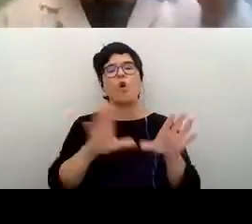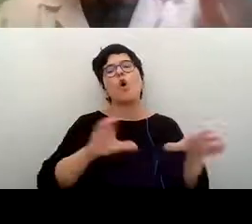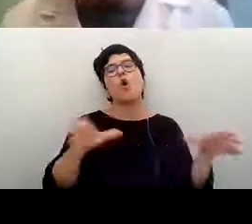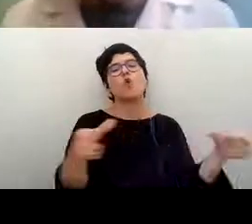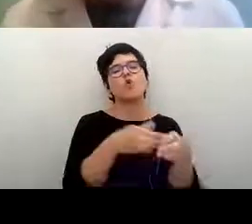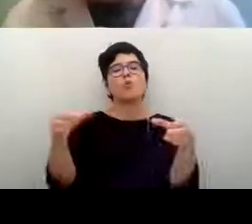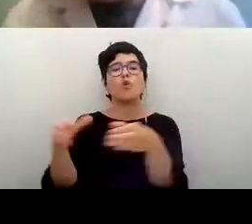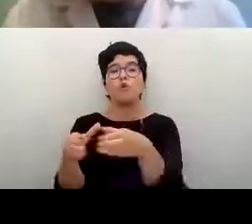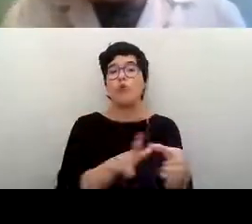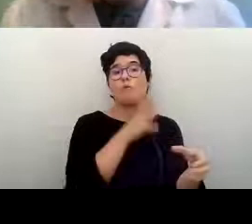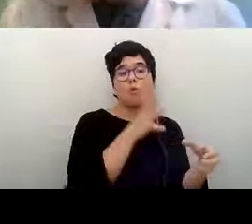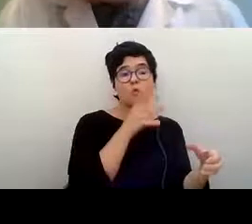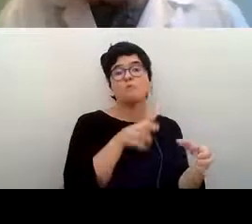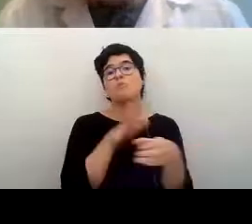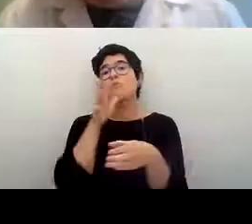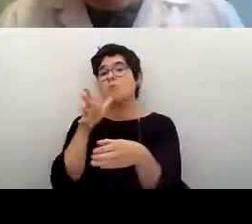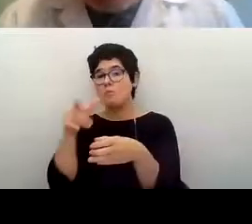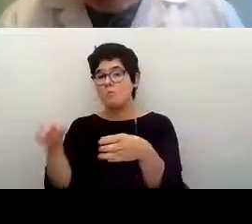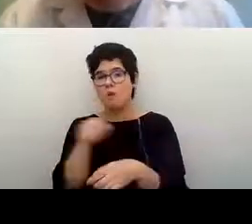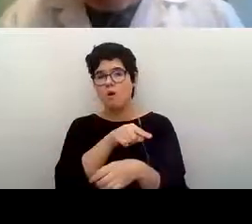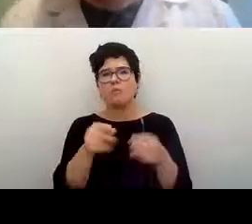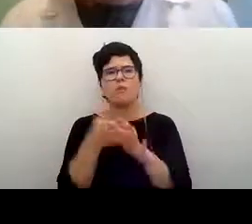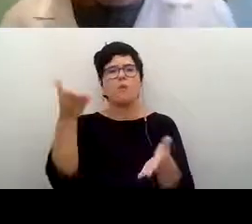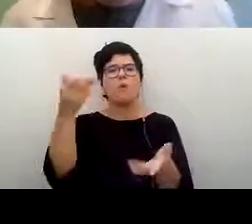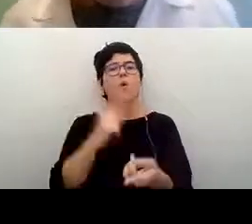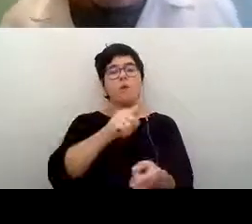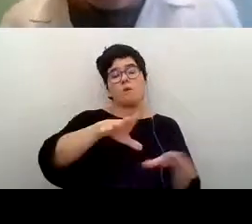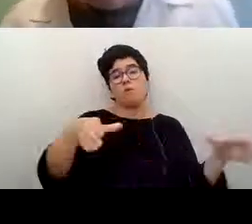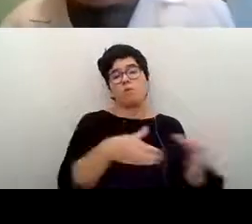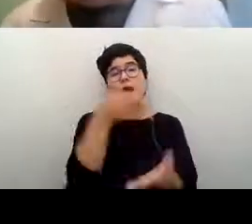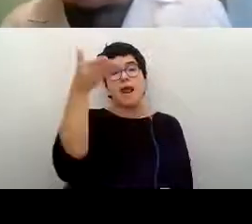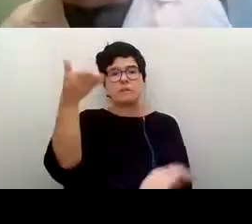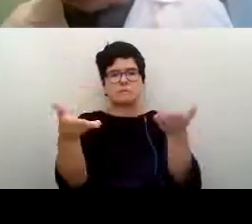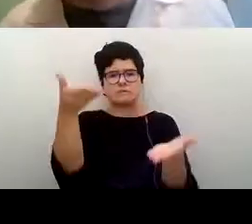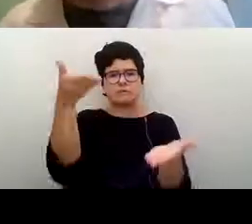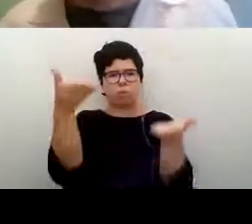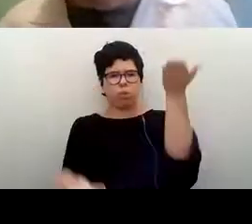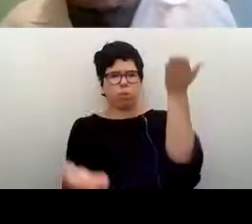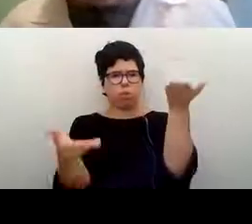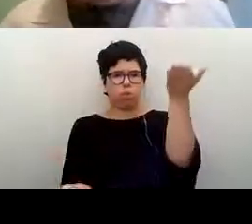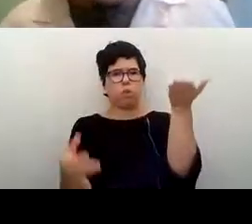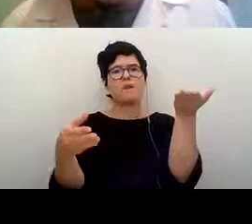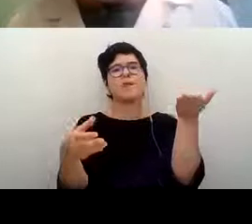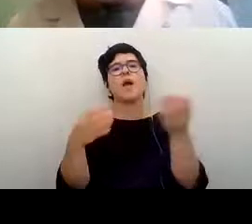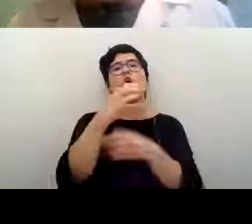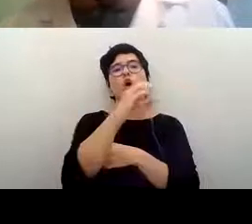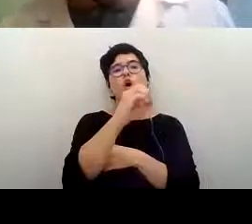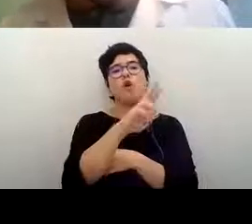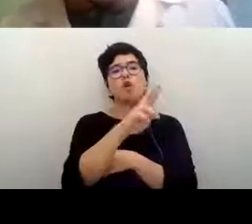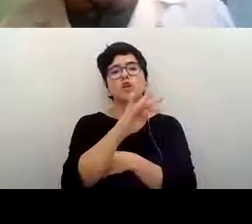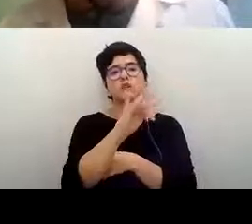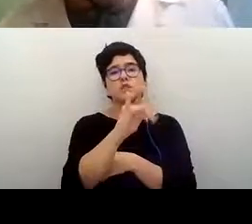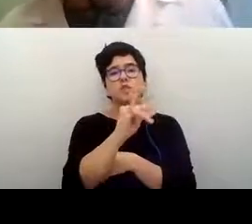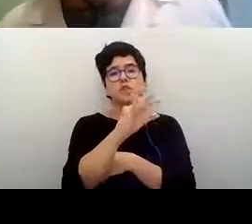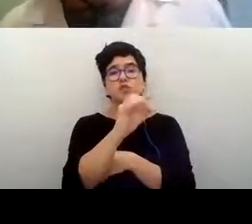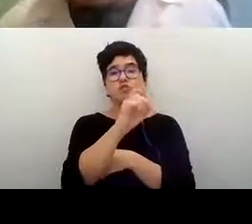primero sería un desequilibrio en el eje cortisol-melatonina. Pensad que a lo largo del día bien predomina el cortisol o bien predomina